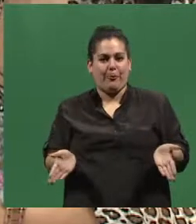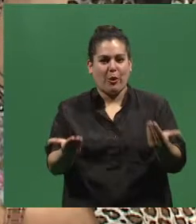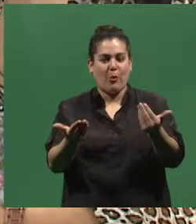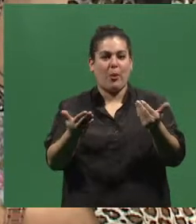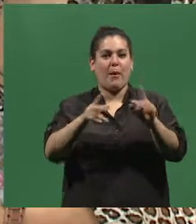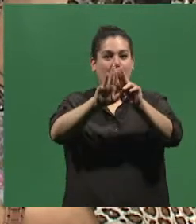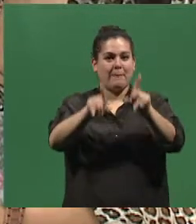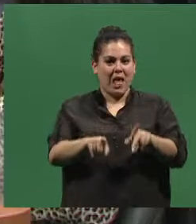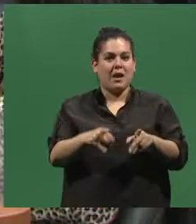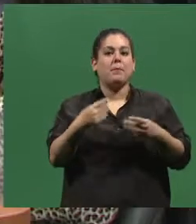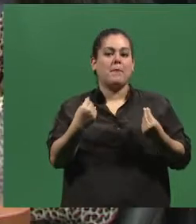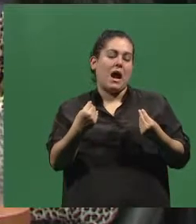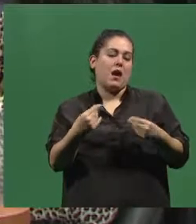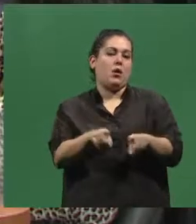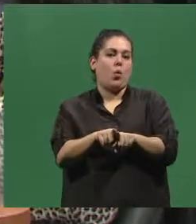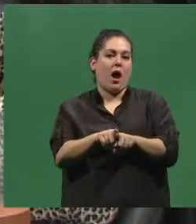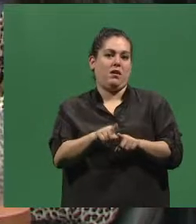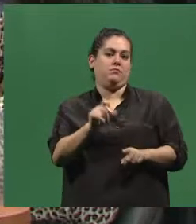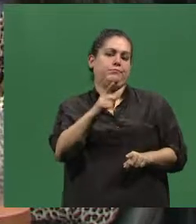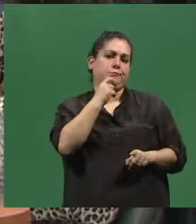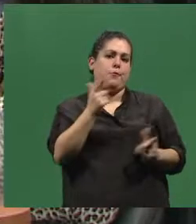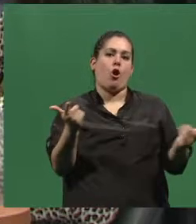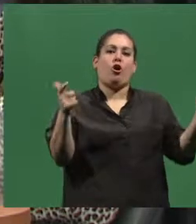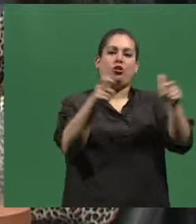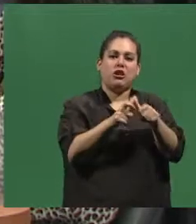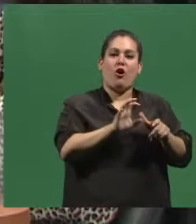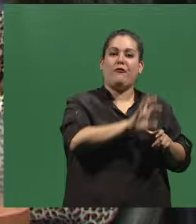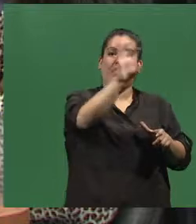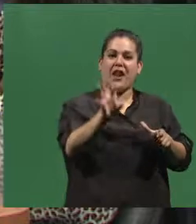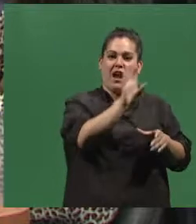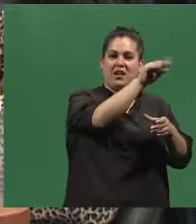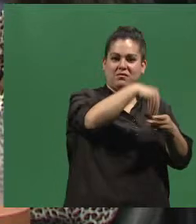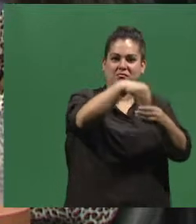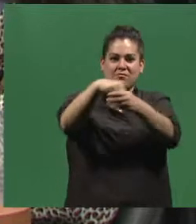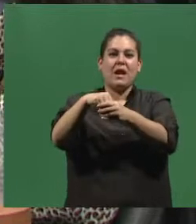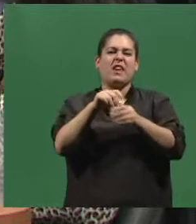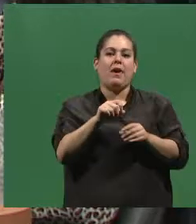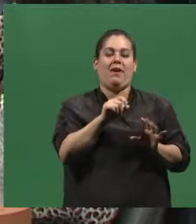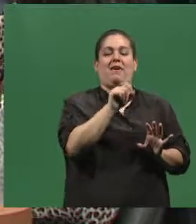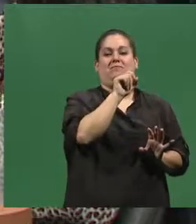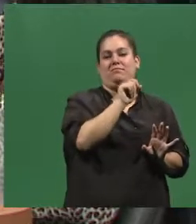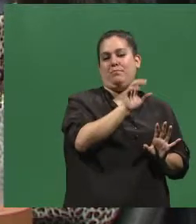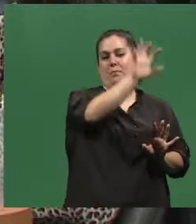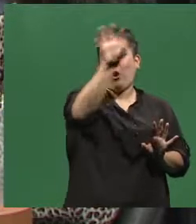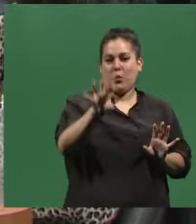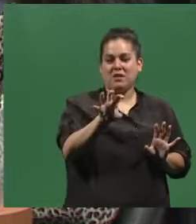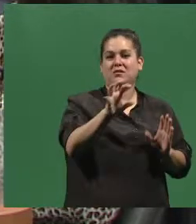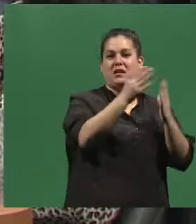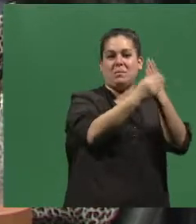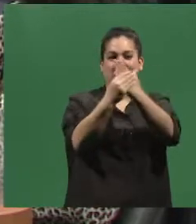políticas justamente desde el ámbito de los consejos federales, donde están representados los ministros de